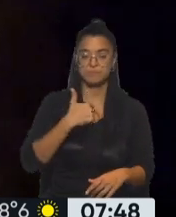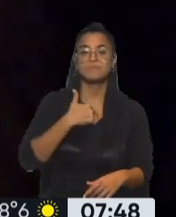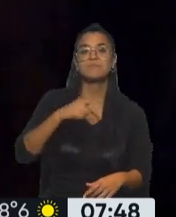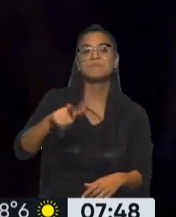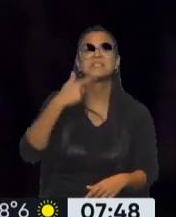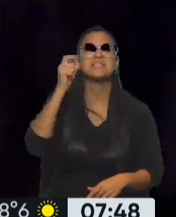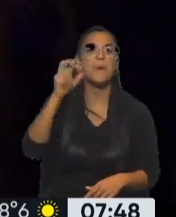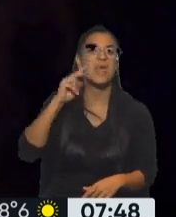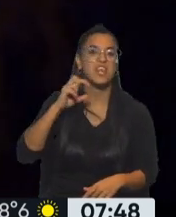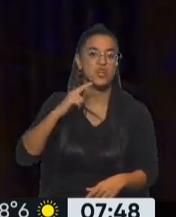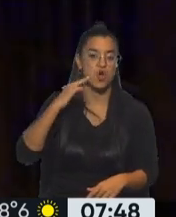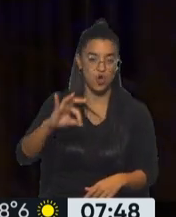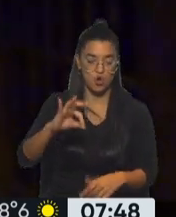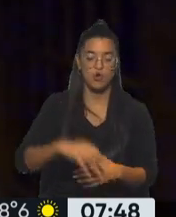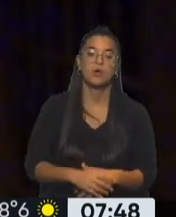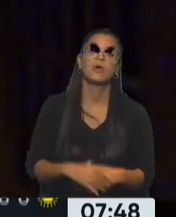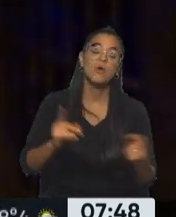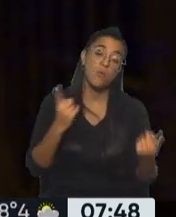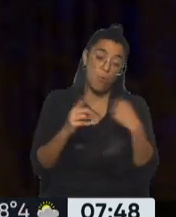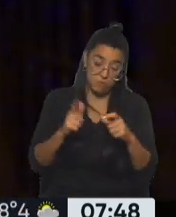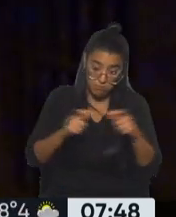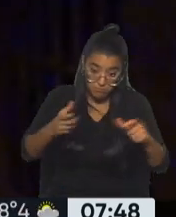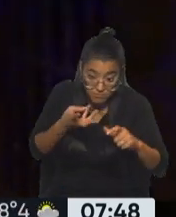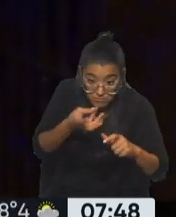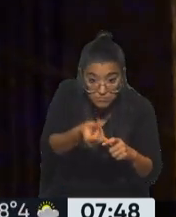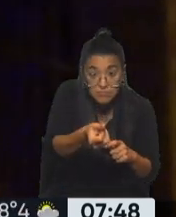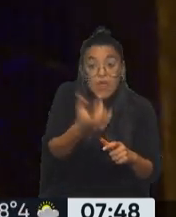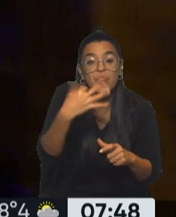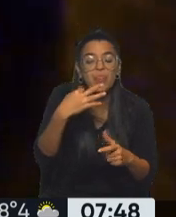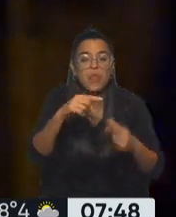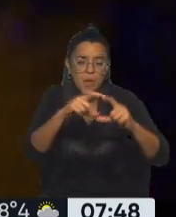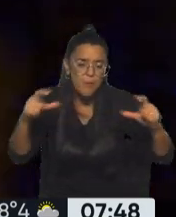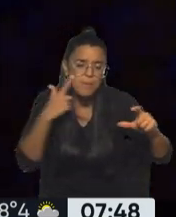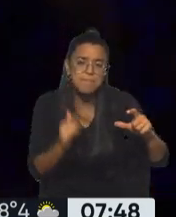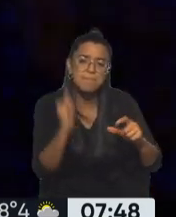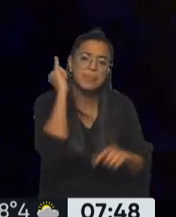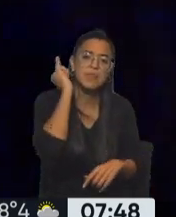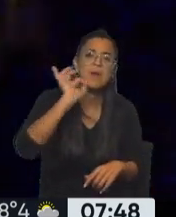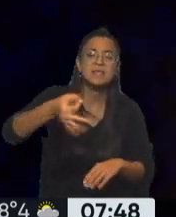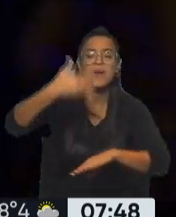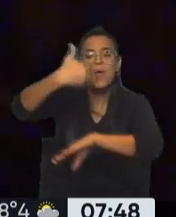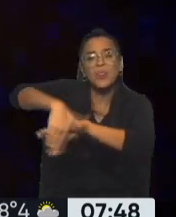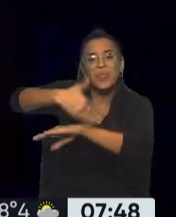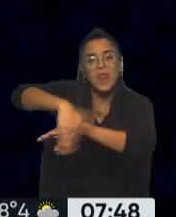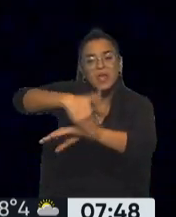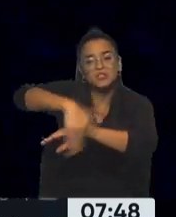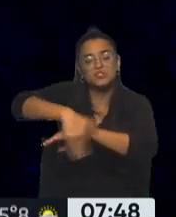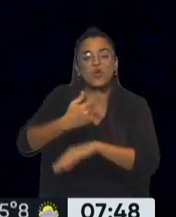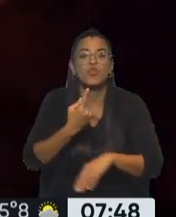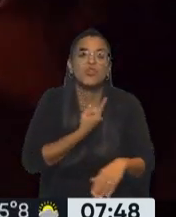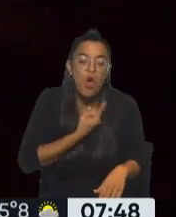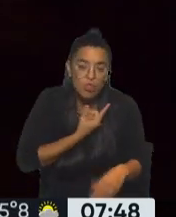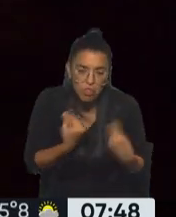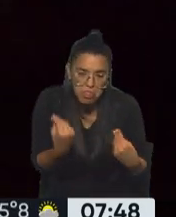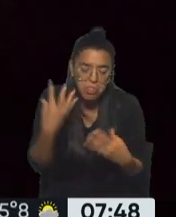La experiencia comienza ya al sacar las entradas, porque va a haber que descifrar un acertijo para conocer la dirección donde serás